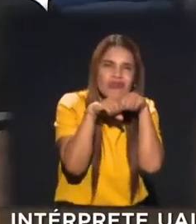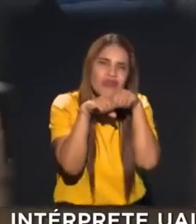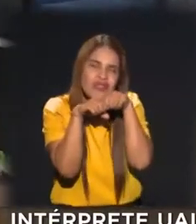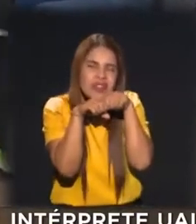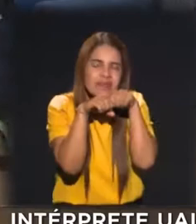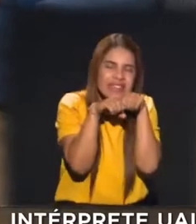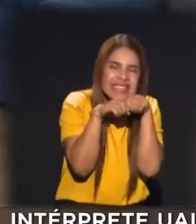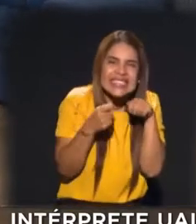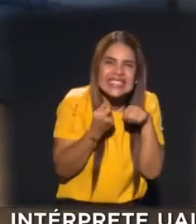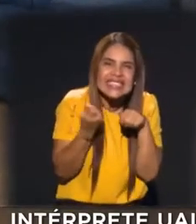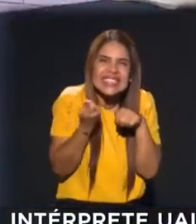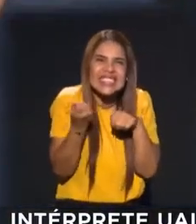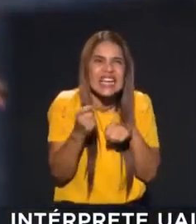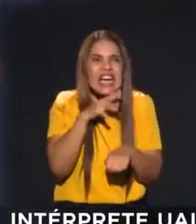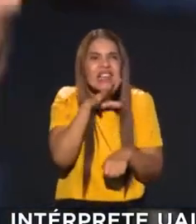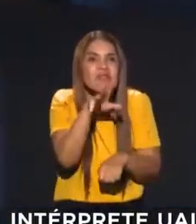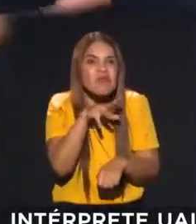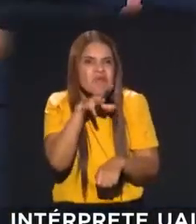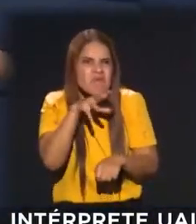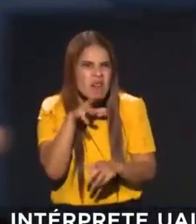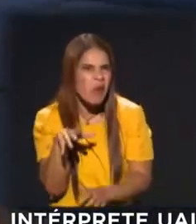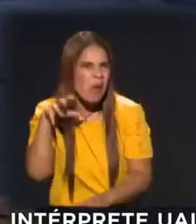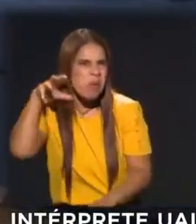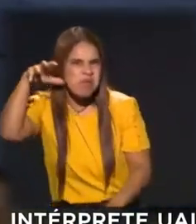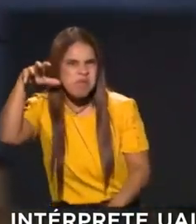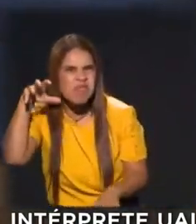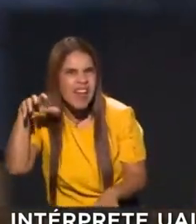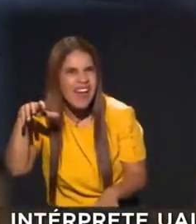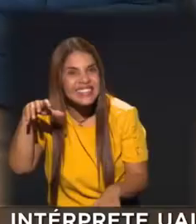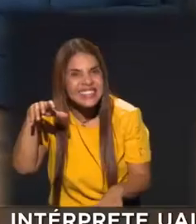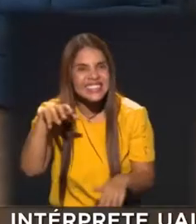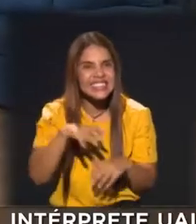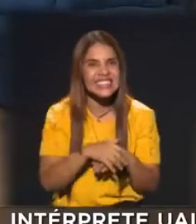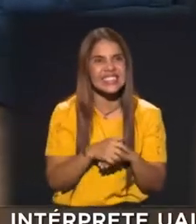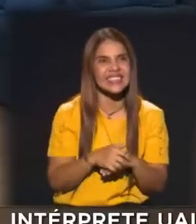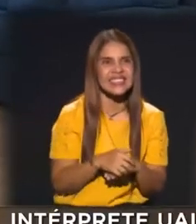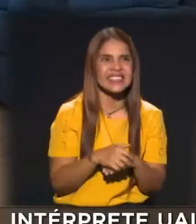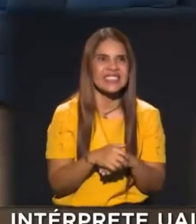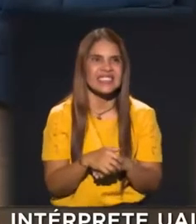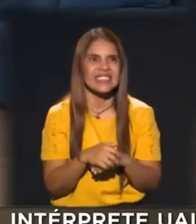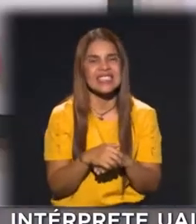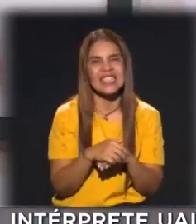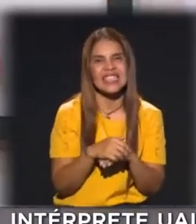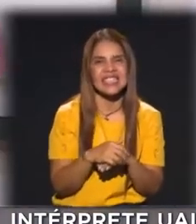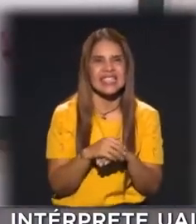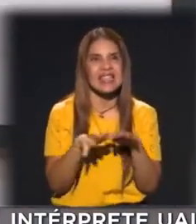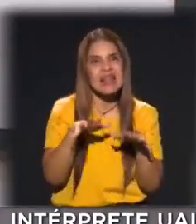labrador. Labrador, un duerme pez. Cerca de un labrador. Con las manos en